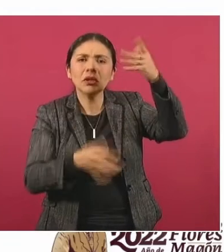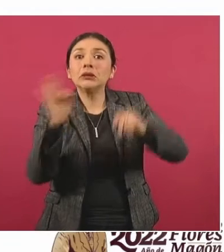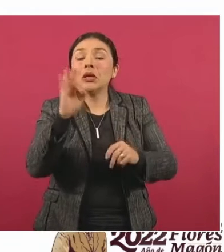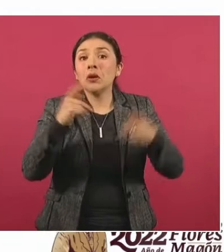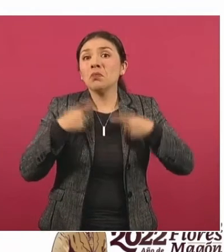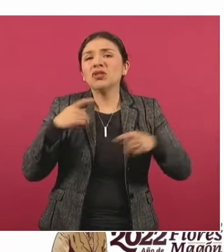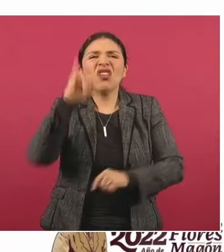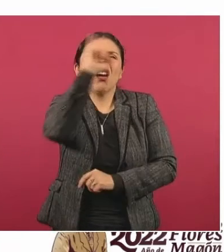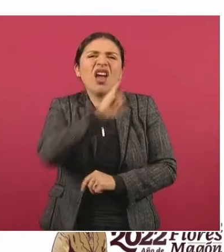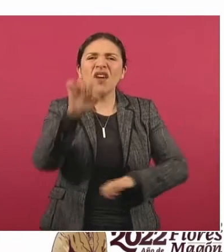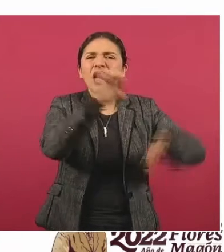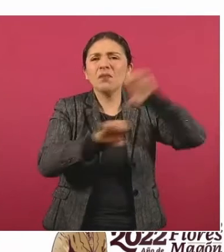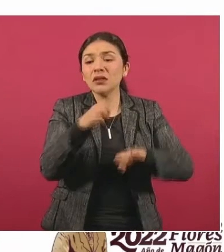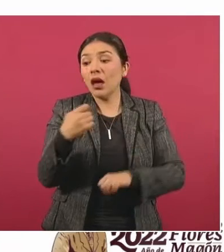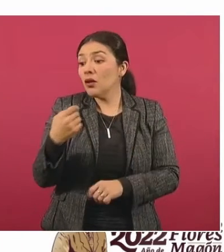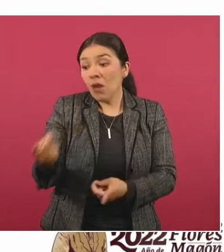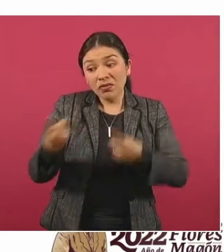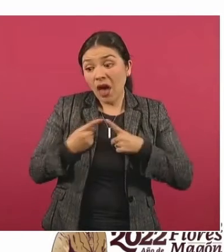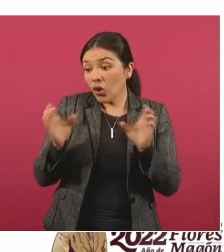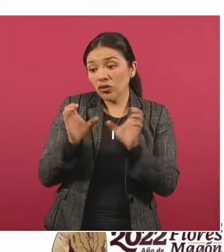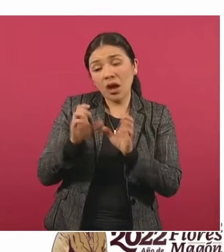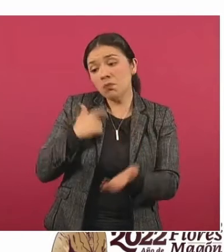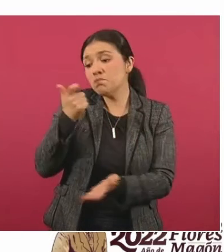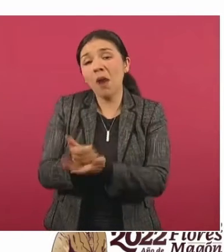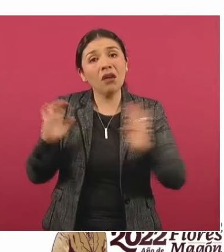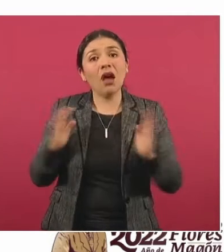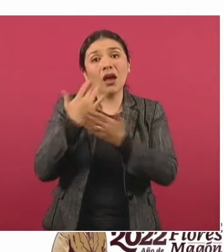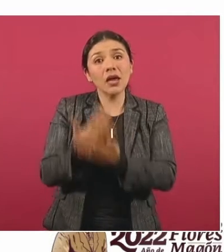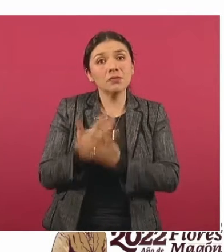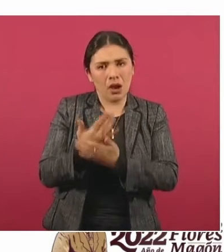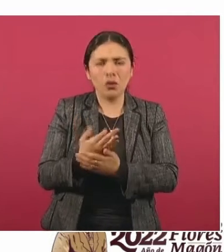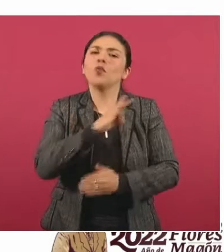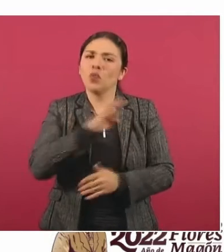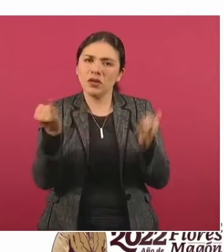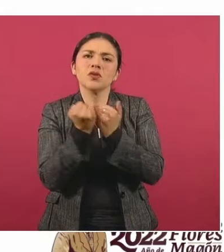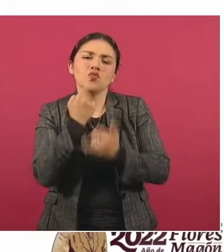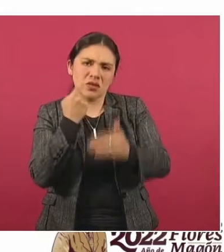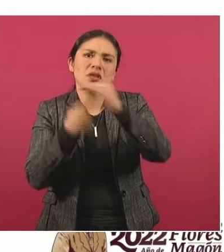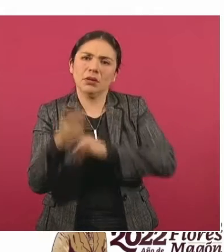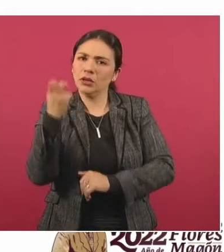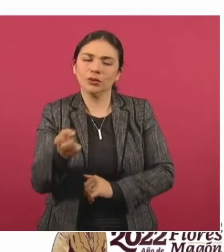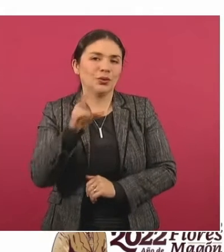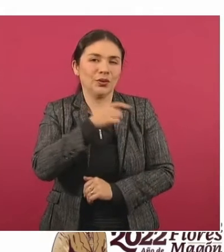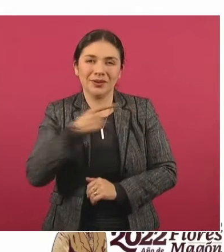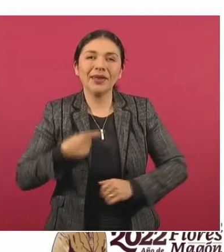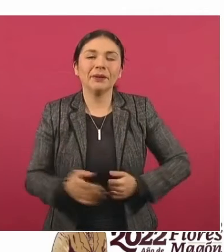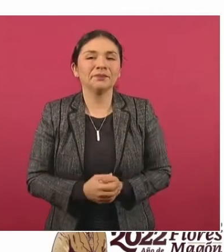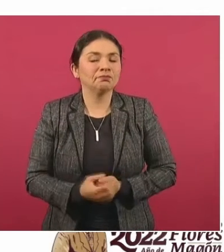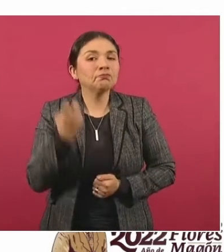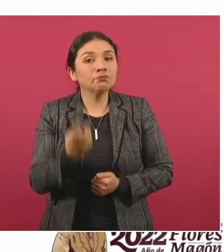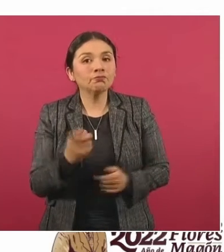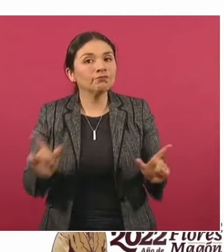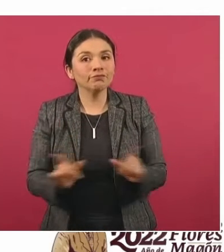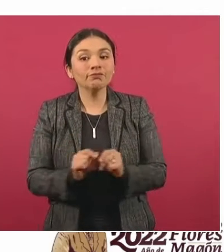su pago como trabajadores, porque no se puede condicionar a nadie un trabajo ya devengado. Pues eso